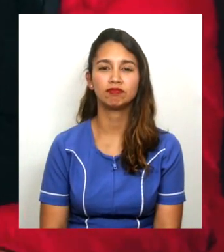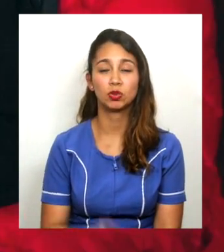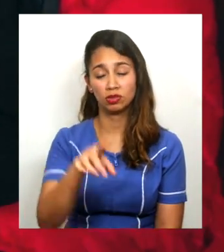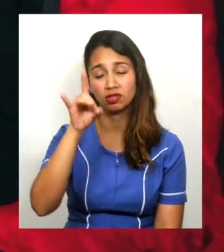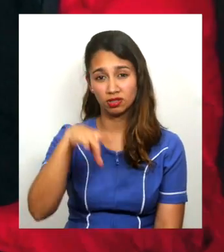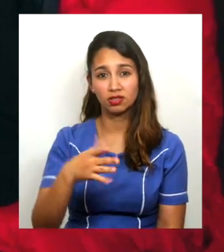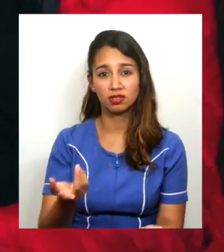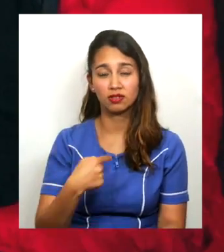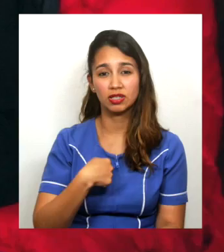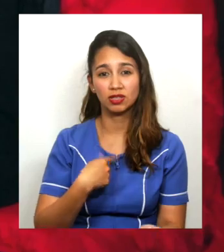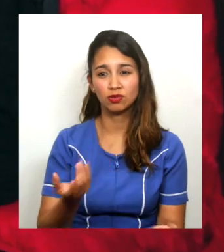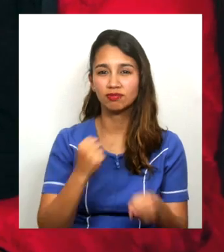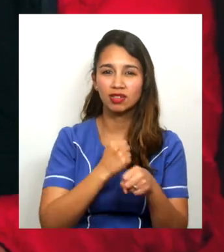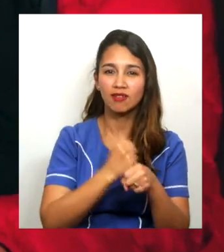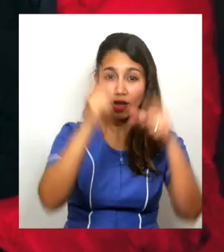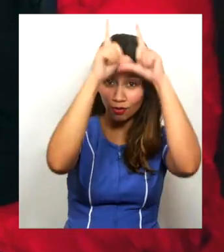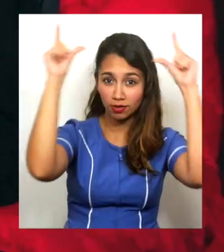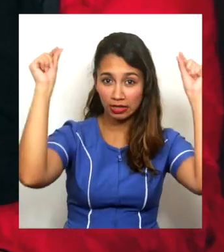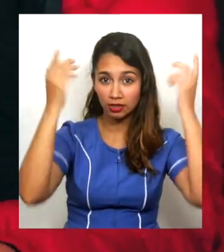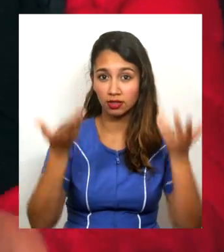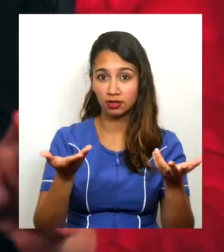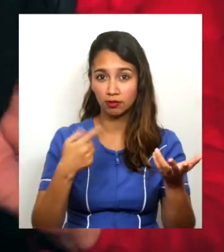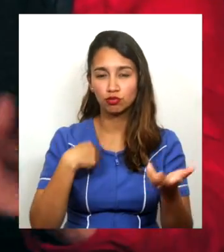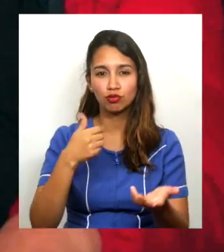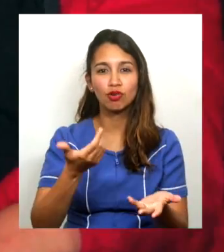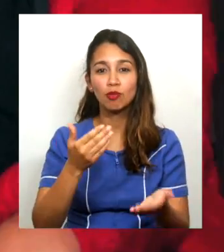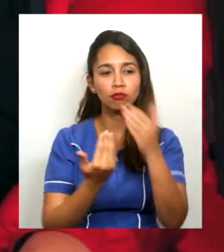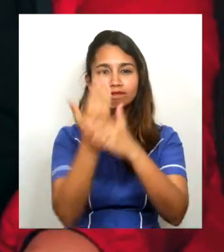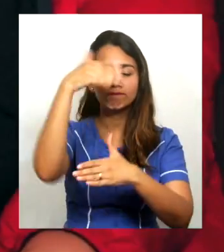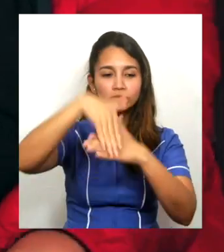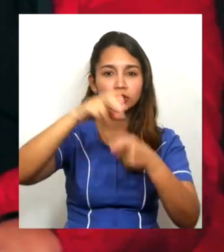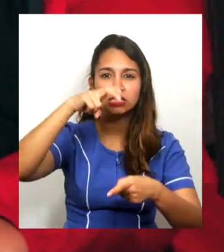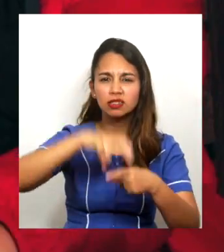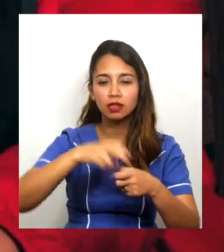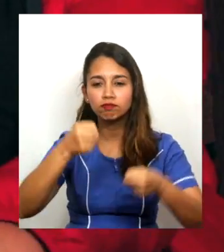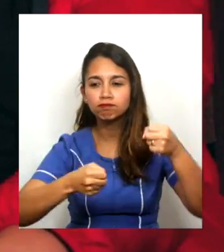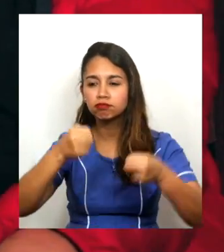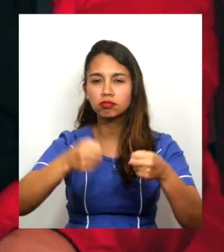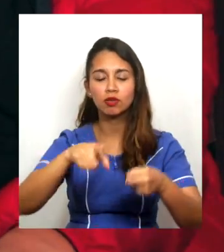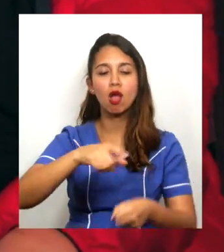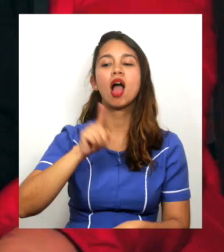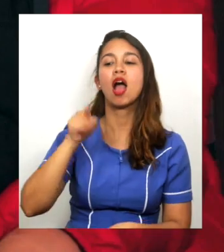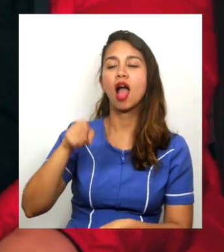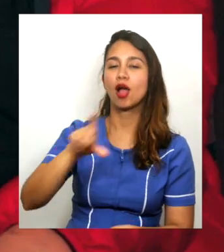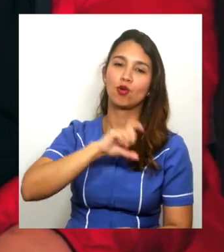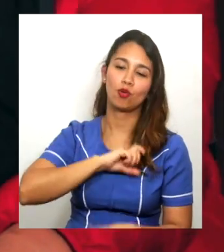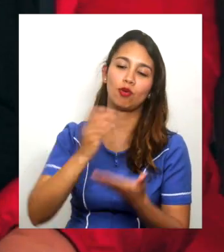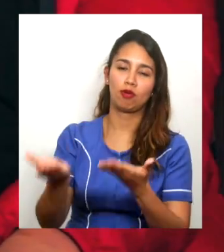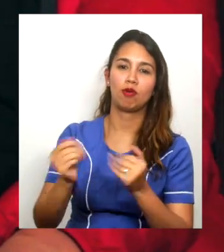Como usted sabe, yo trabajaba en colectivo, entonces pasaba todo el día sentado, también por ahí le echaba la culpa a eso